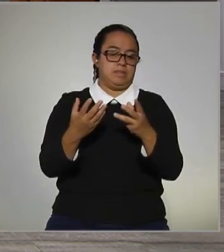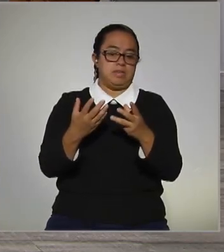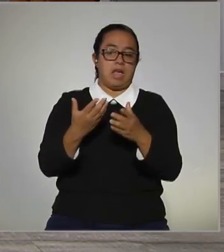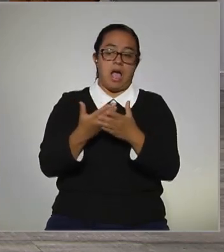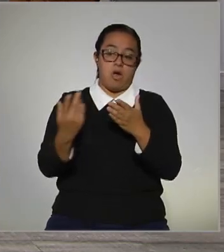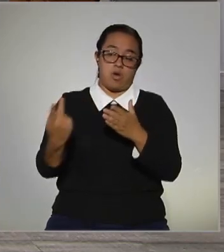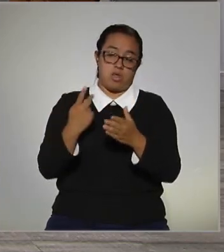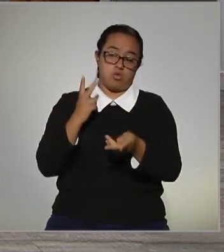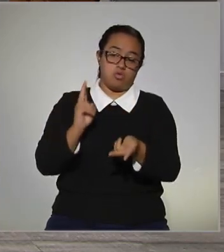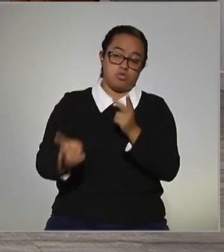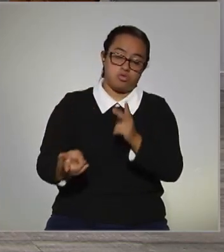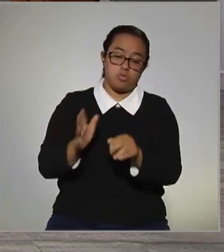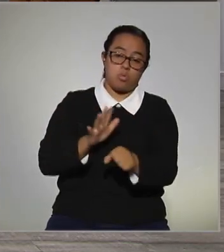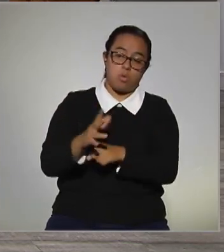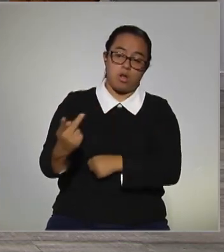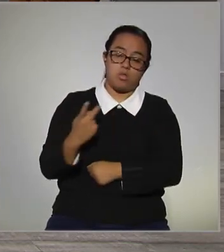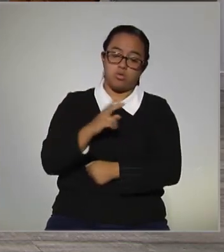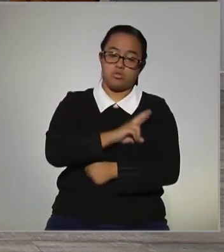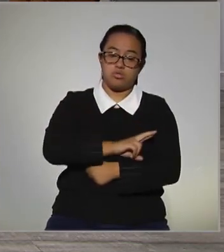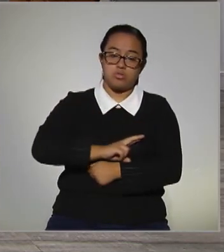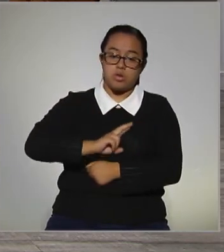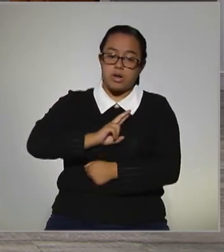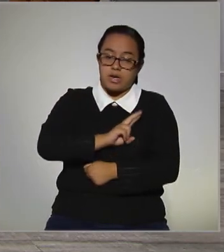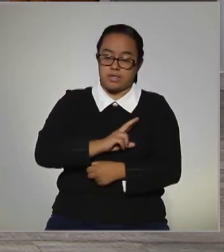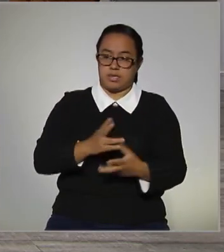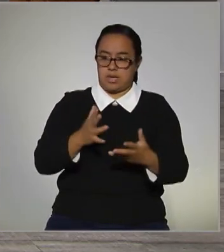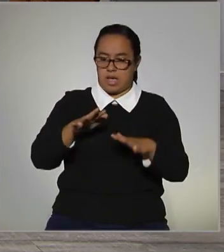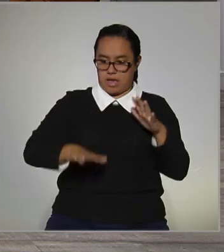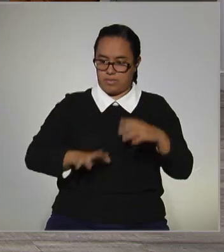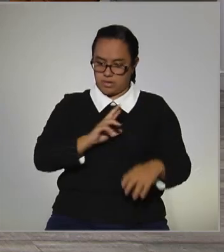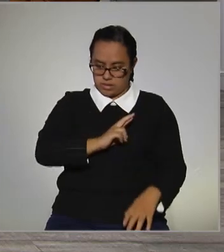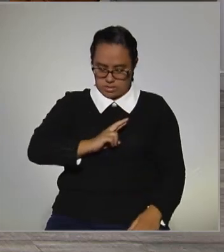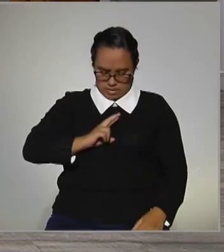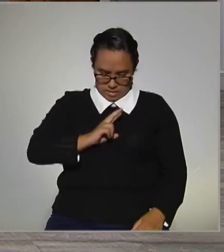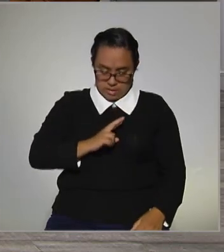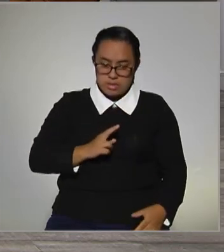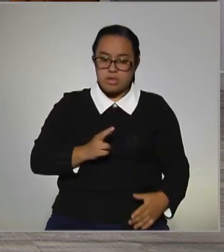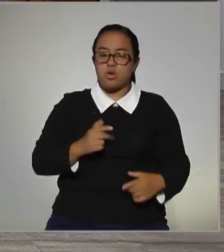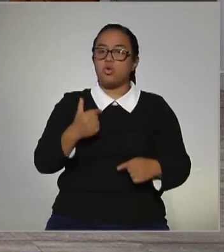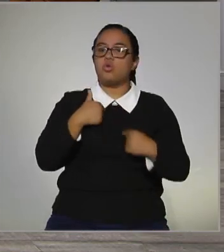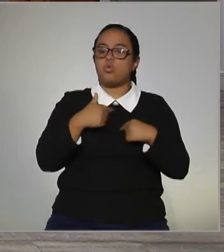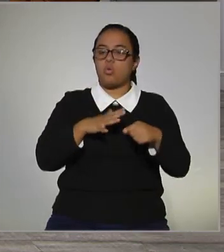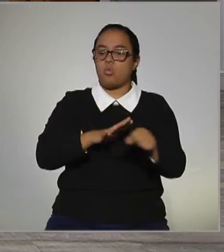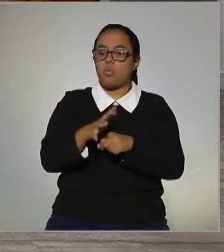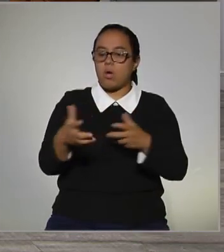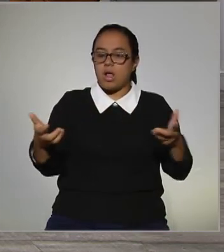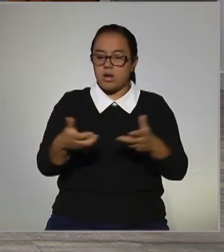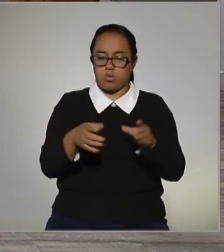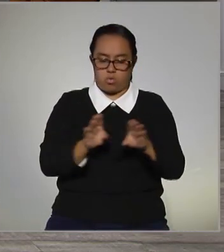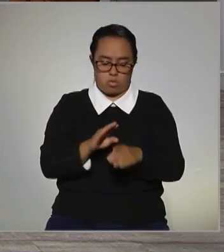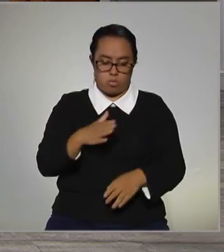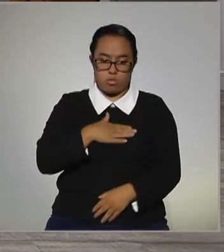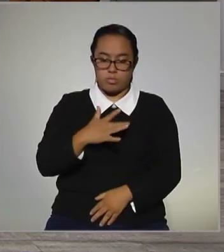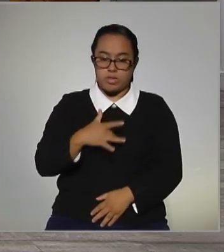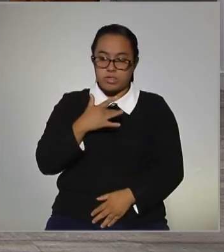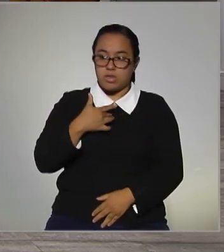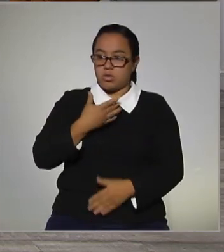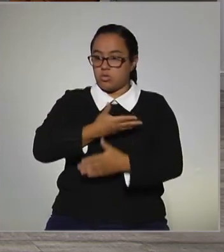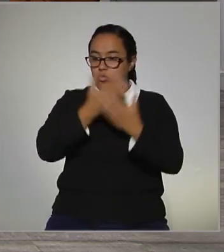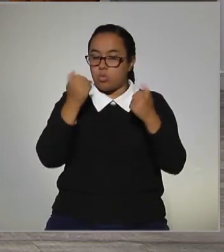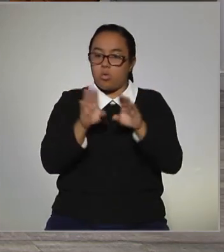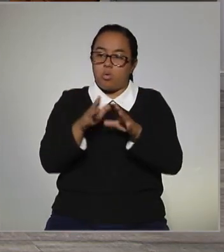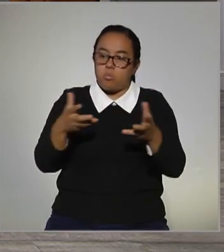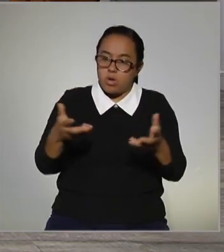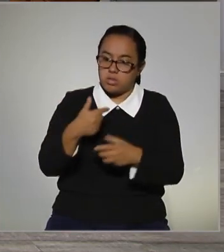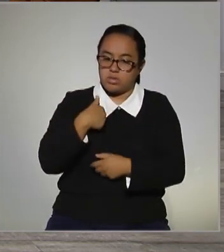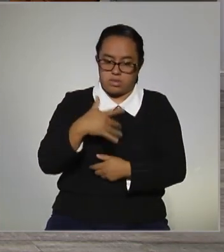cosas, el resentimiento. ¿Cómo no me agarran en curva como papá? ¿Qué es lo primero que tengo que hacer? ¿Cómo reacciono si no sé qué hacer? Tengo